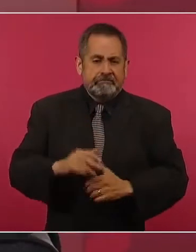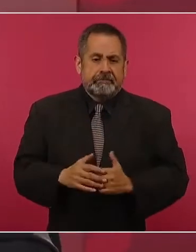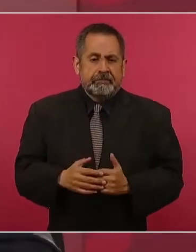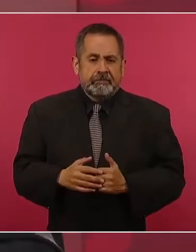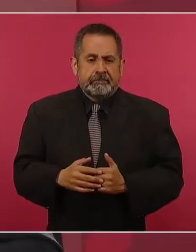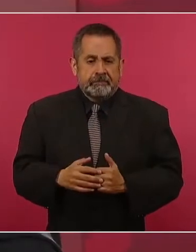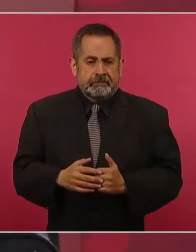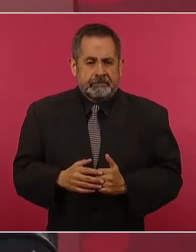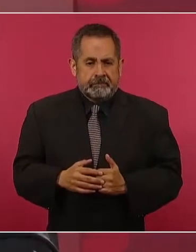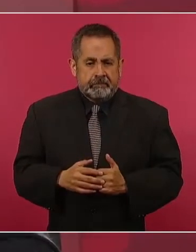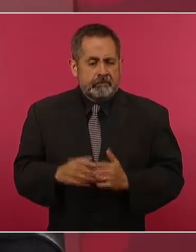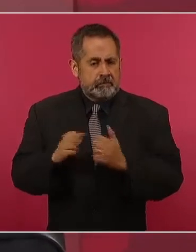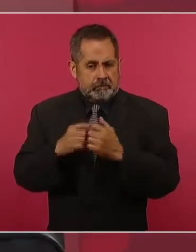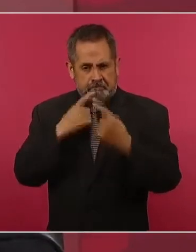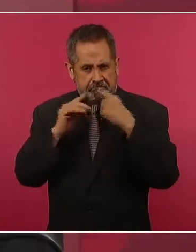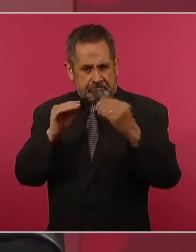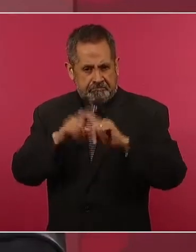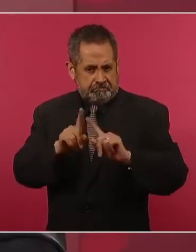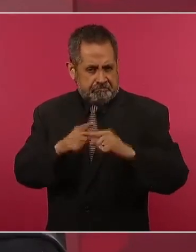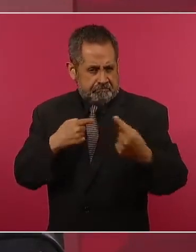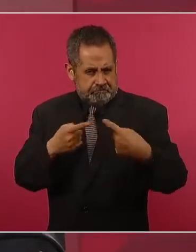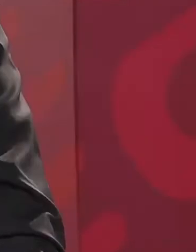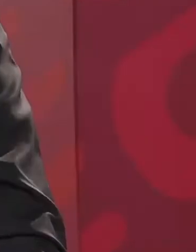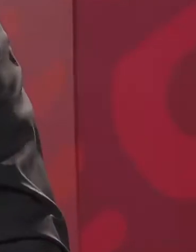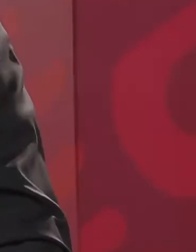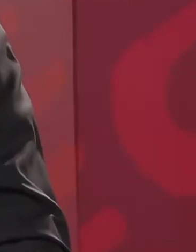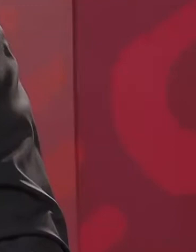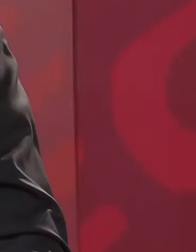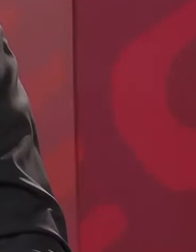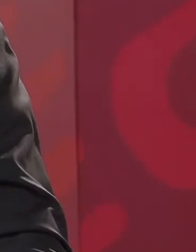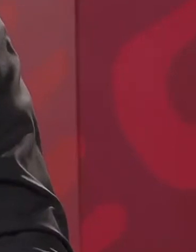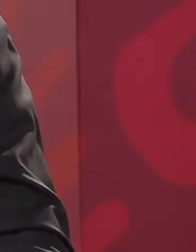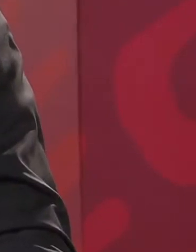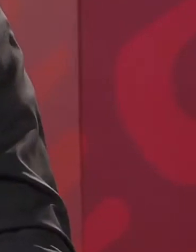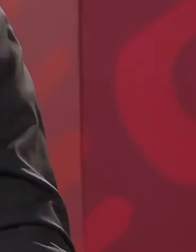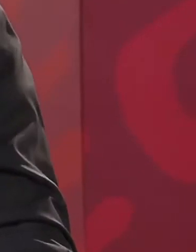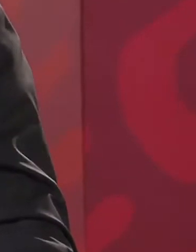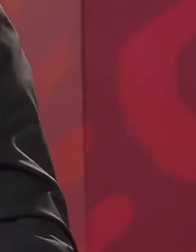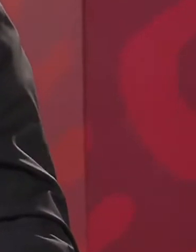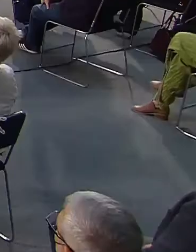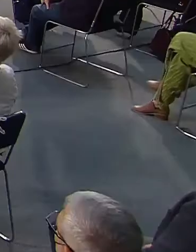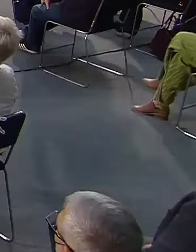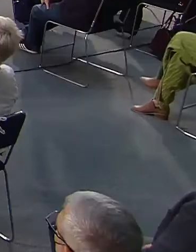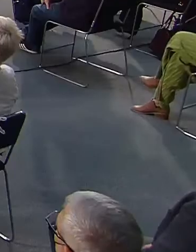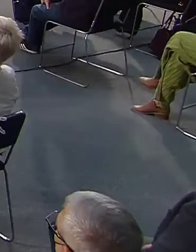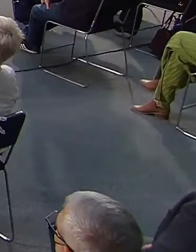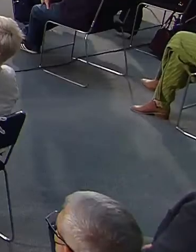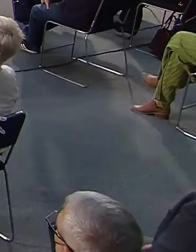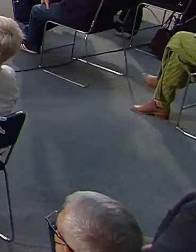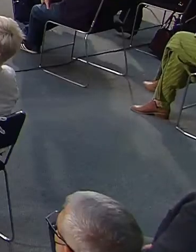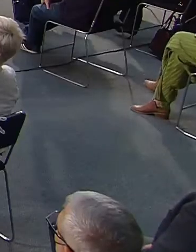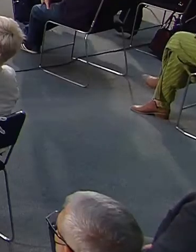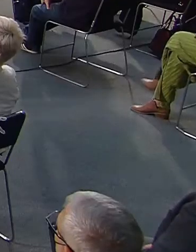y con la polémica, con el diálogo. Presidente, cualquier médico mexicano que quiera